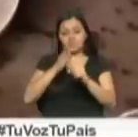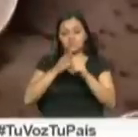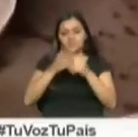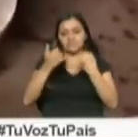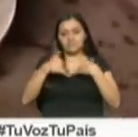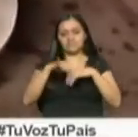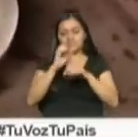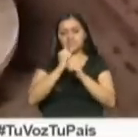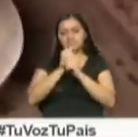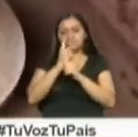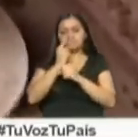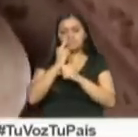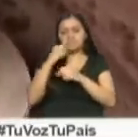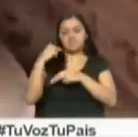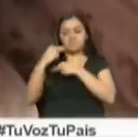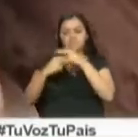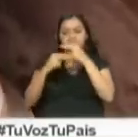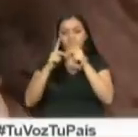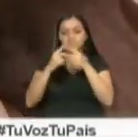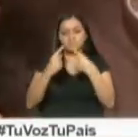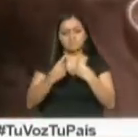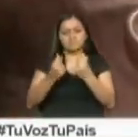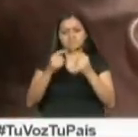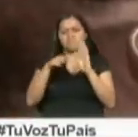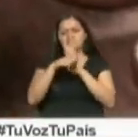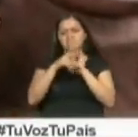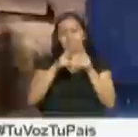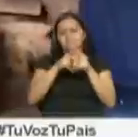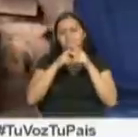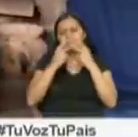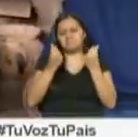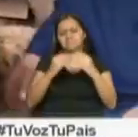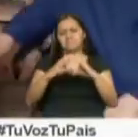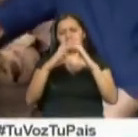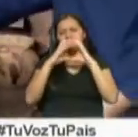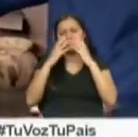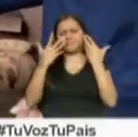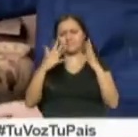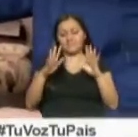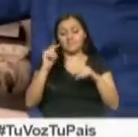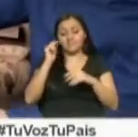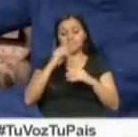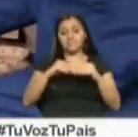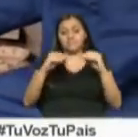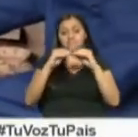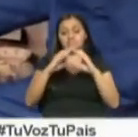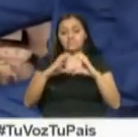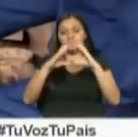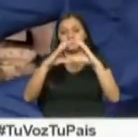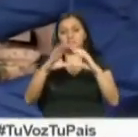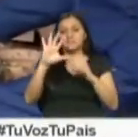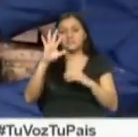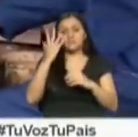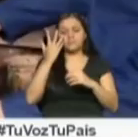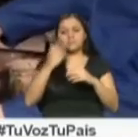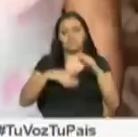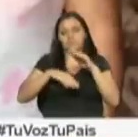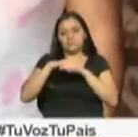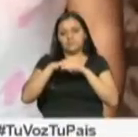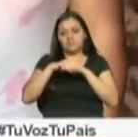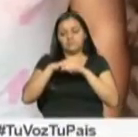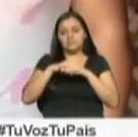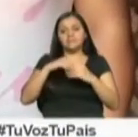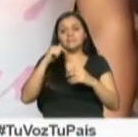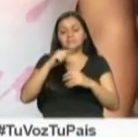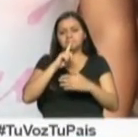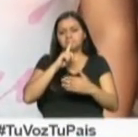la labor de su padre, destaca la inmediatez y facilidad para obtener un crédito, el cual debe ser entregado en 5 días máximo.